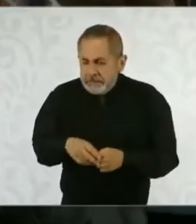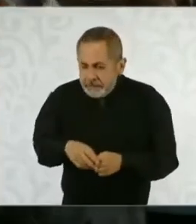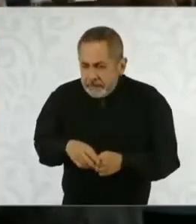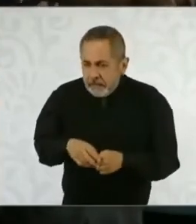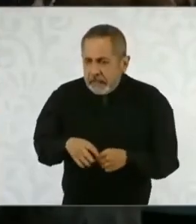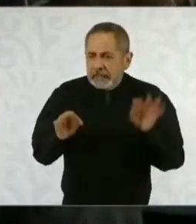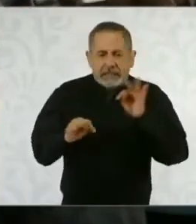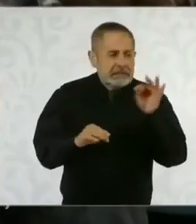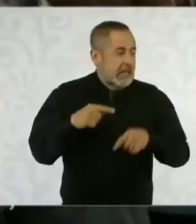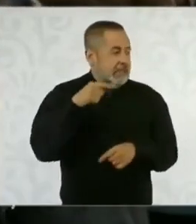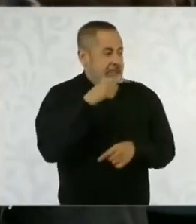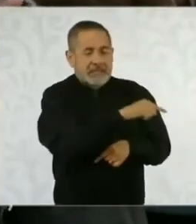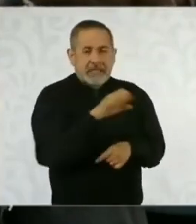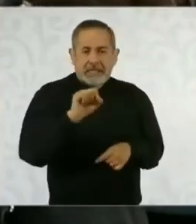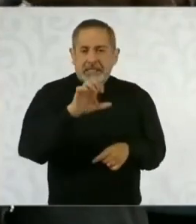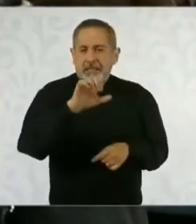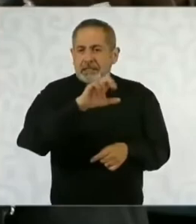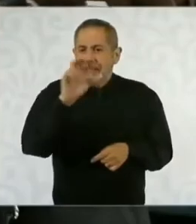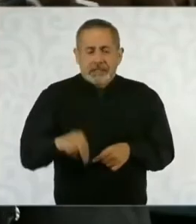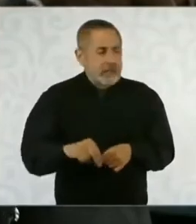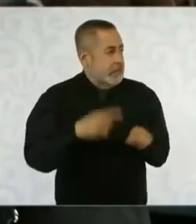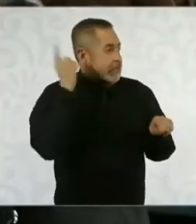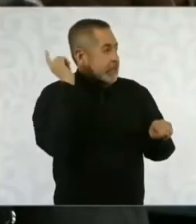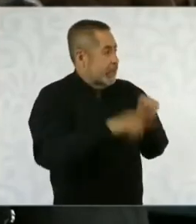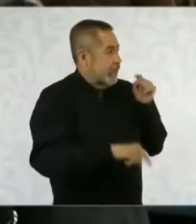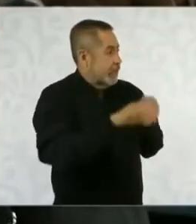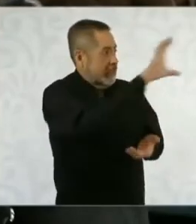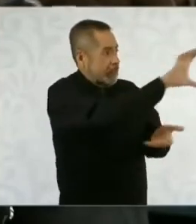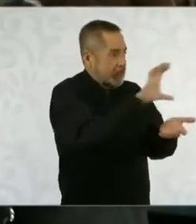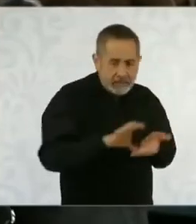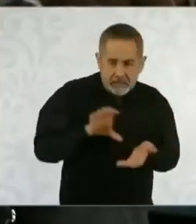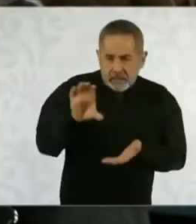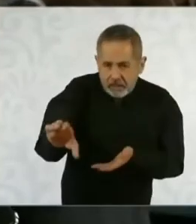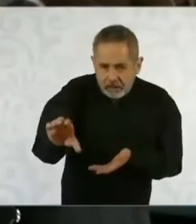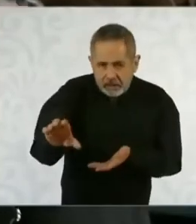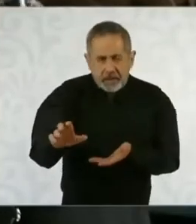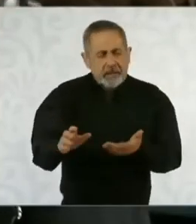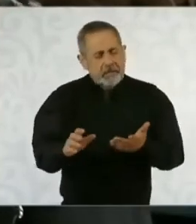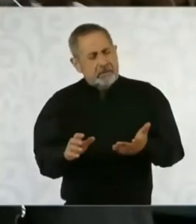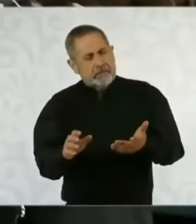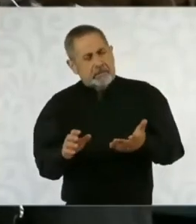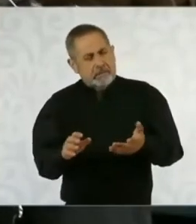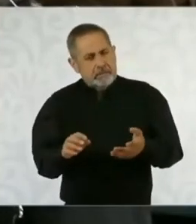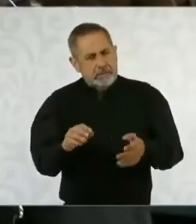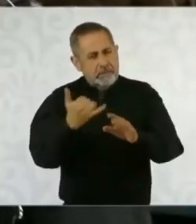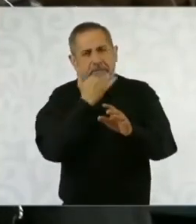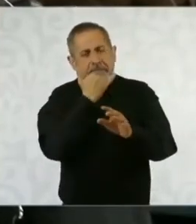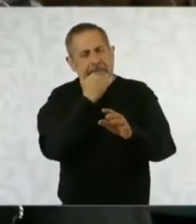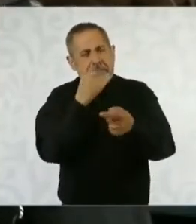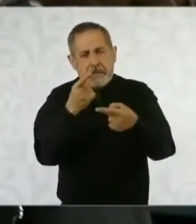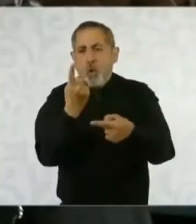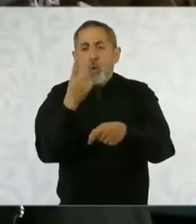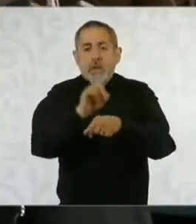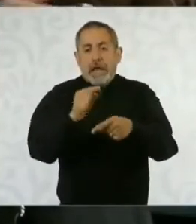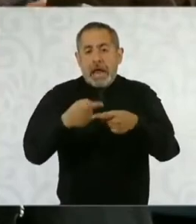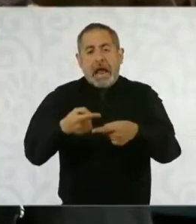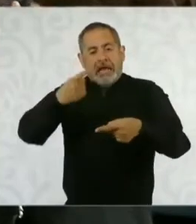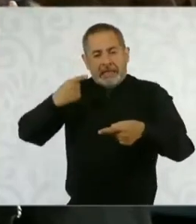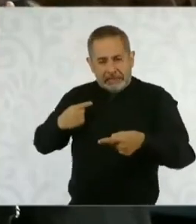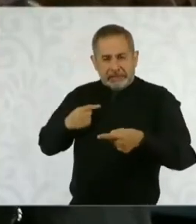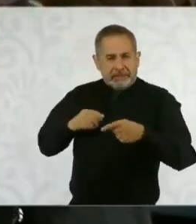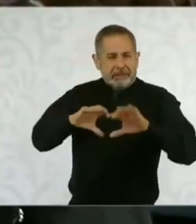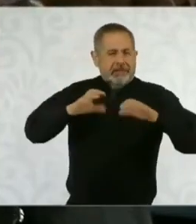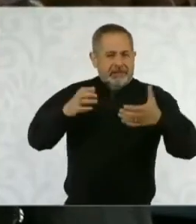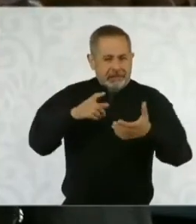los fideicomisos, como se ha mencionado, de lo cual un día anterior, en la primera sesión de este año en la